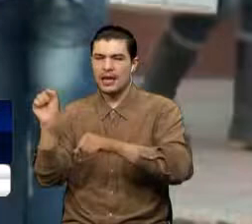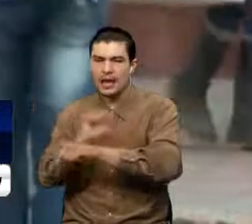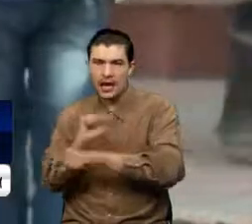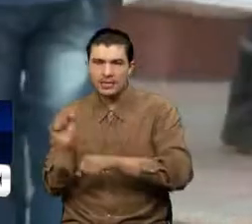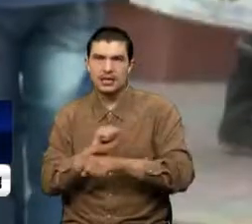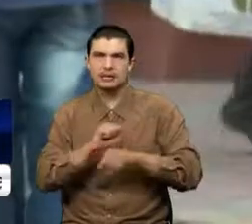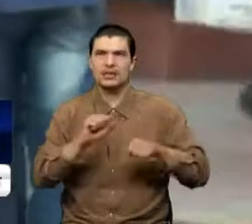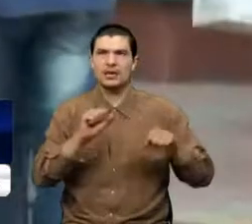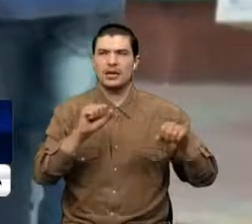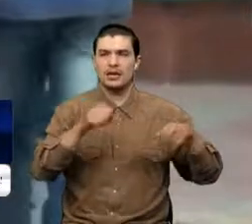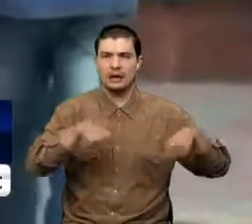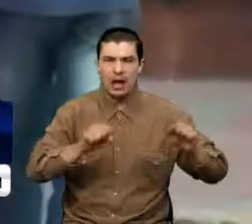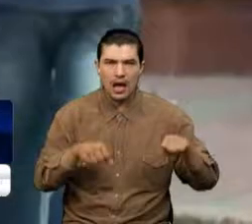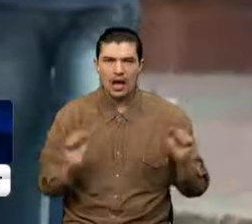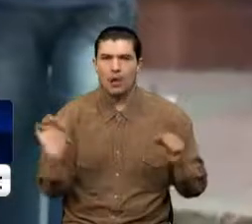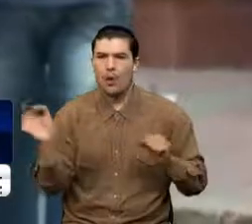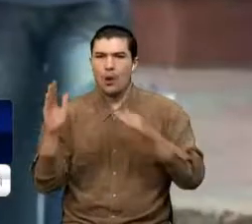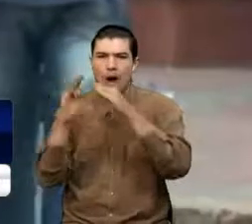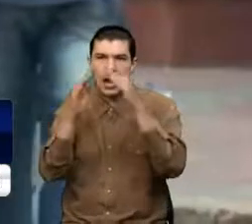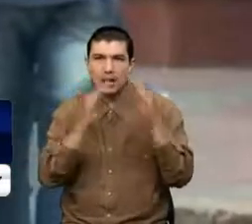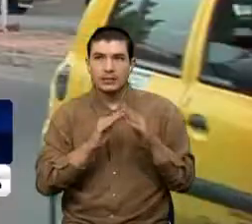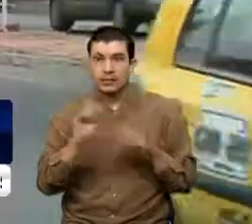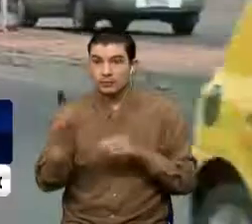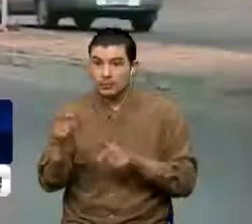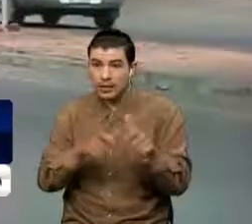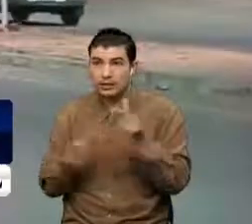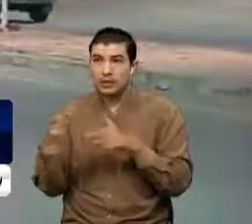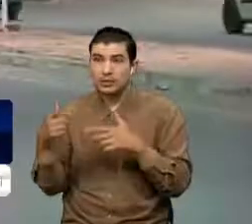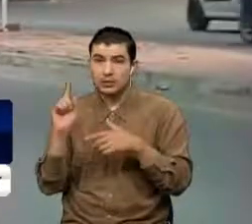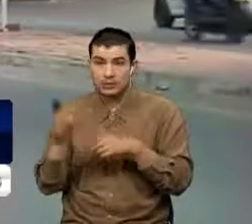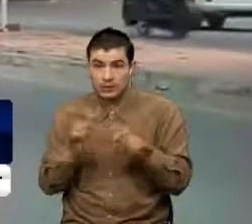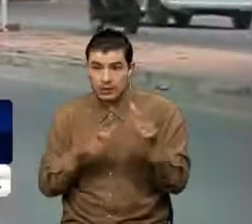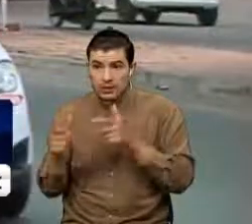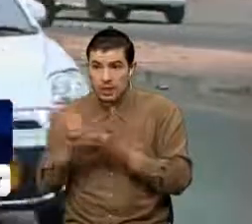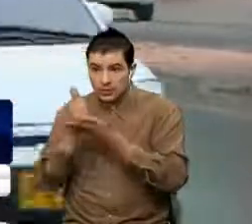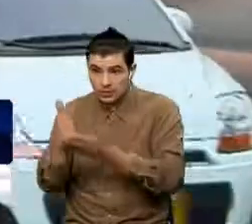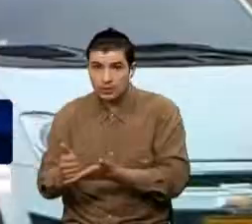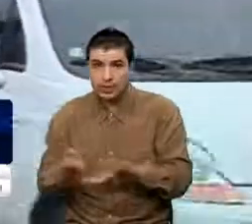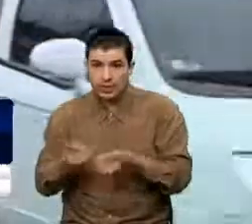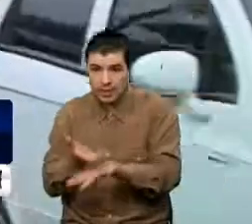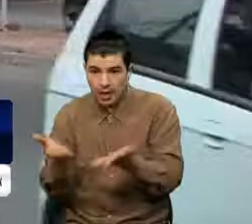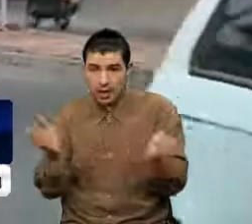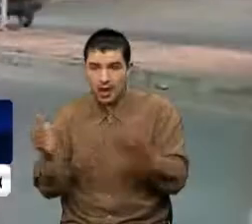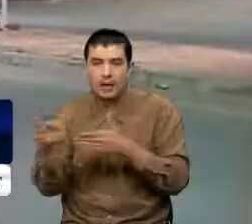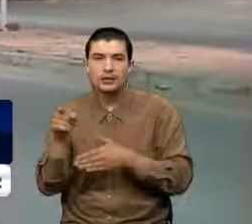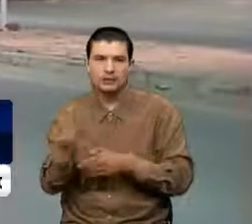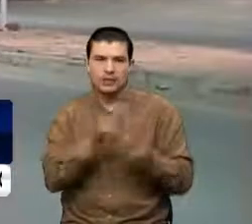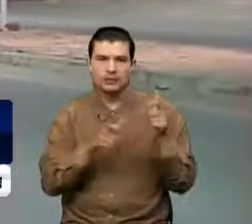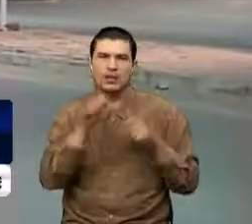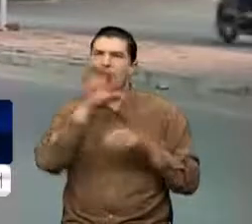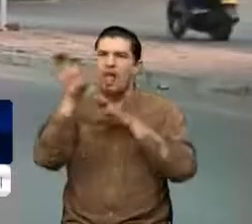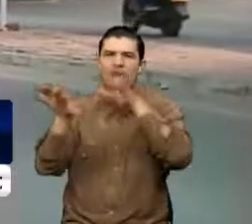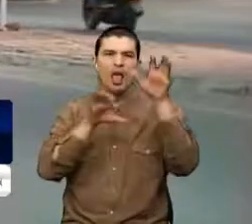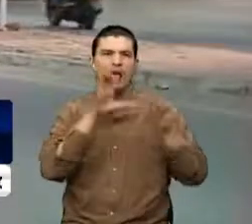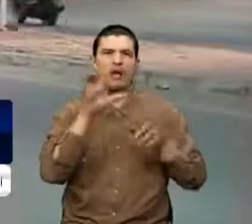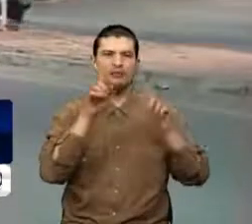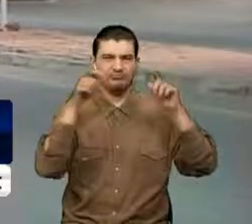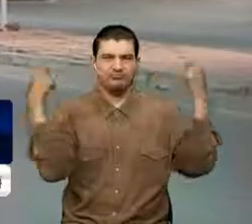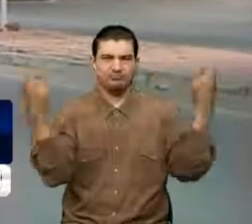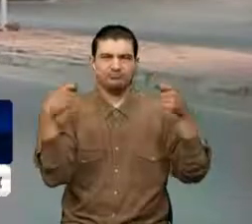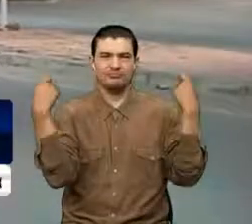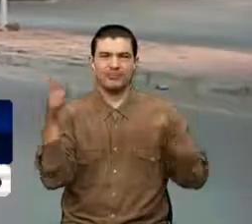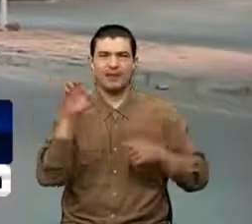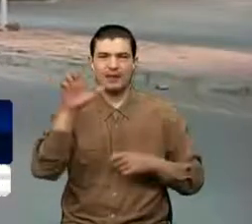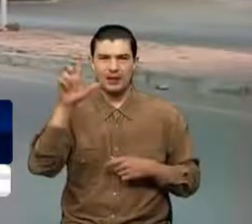motocicletas, hasta los que distribuían ayudas humanitarias. Se espera que en estos lugares se trasladen expertos antiexplosivos para